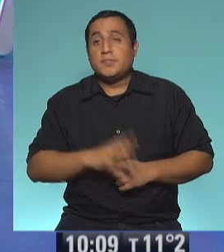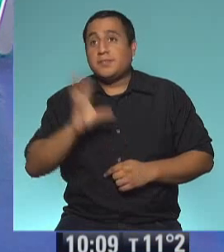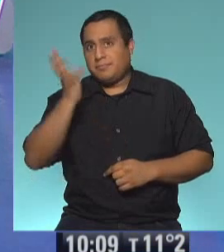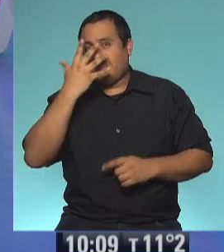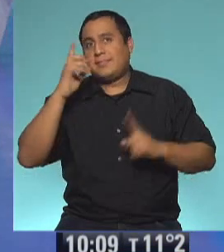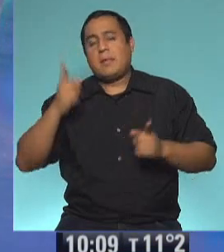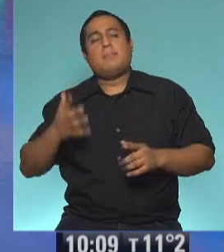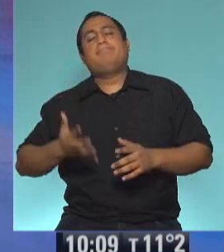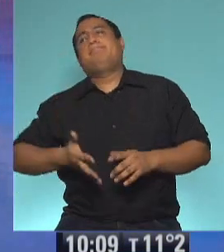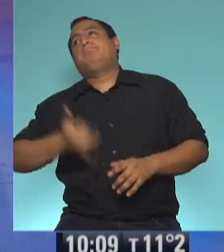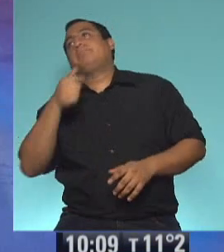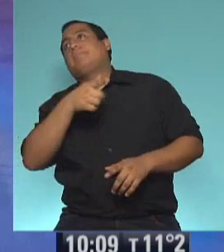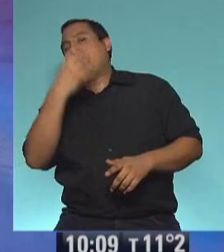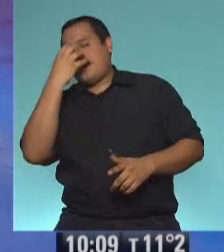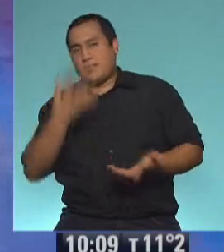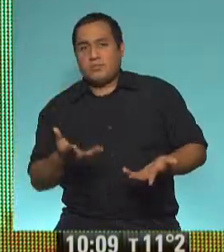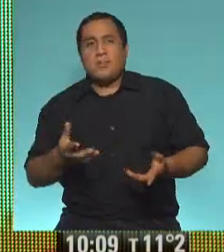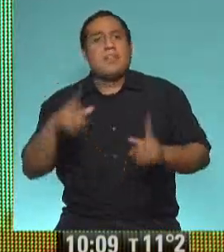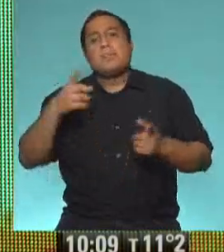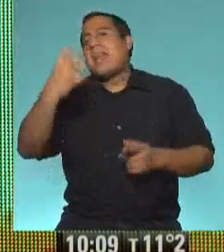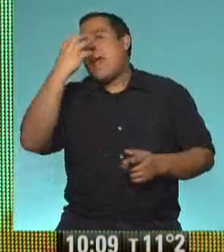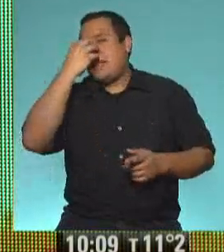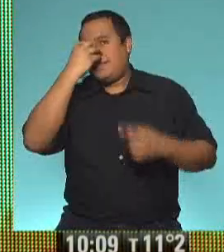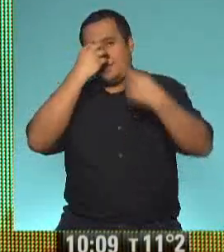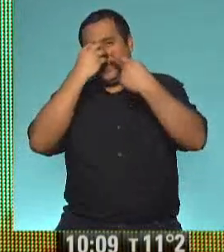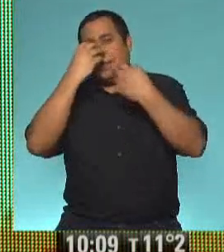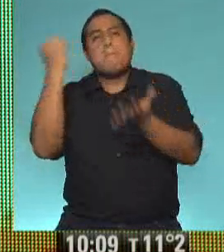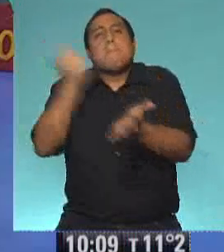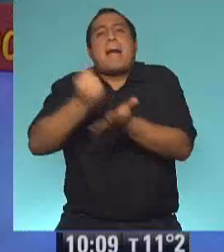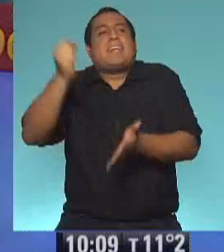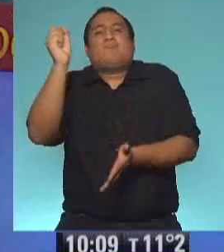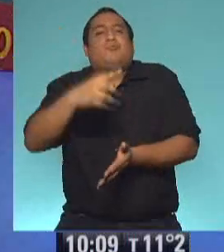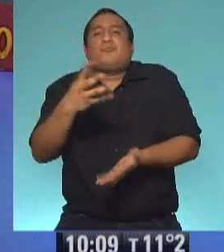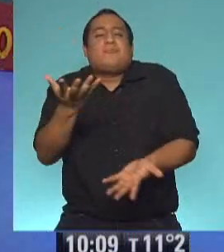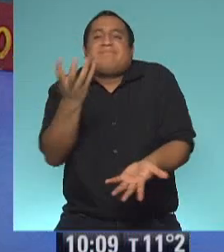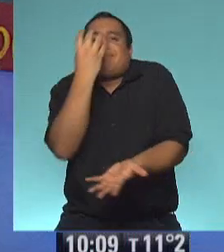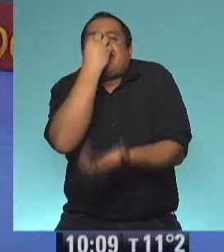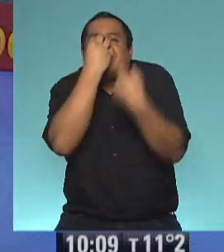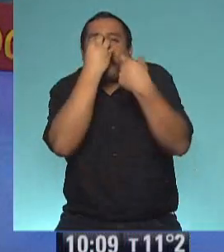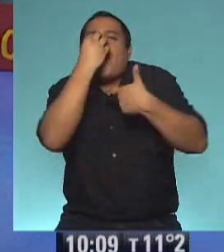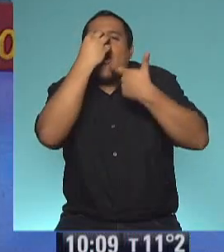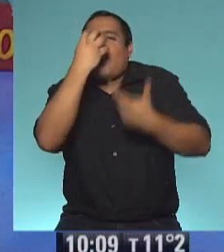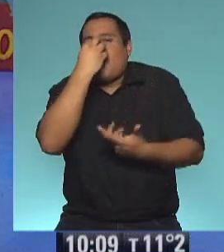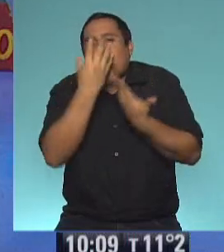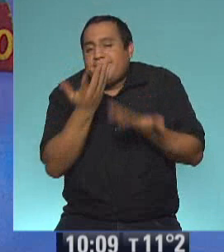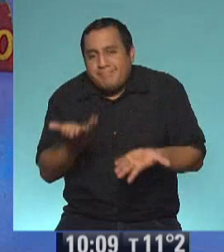caracteriza a un payaso. Un payaso, la que es, la nariz. La nariz. Muy bien. La máscara roja, es su perfecto máscara. Se